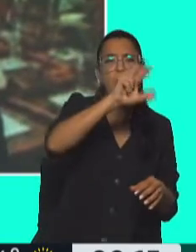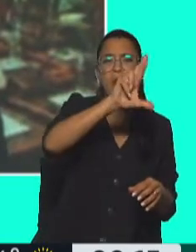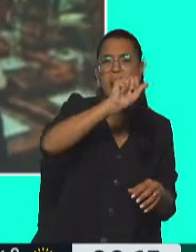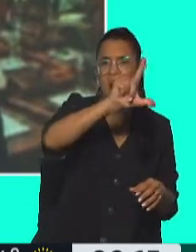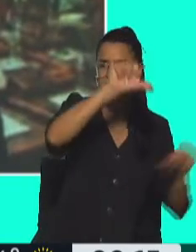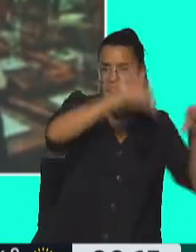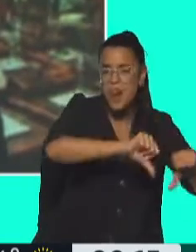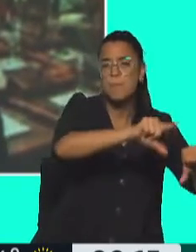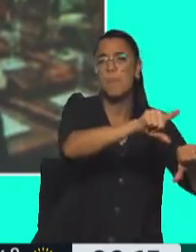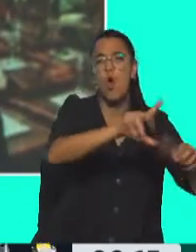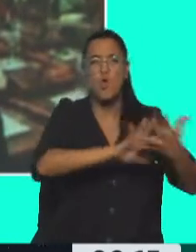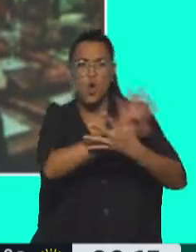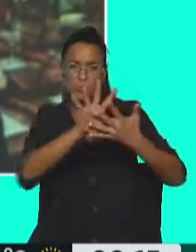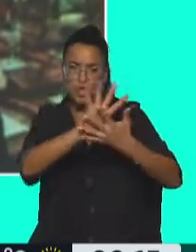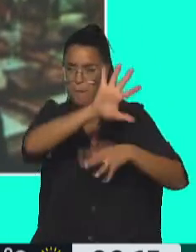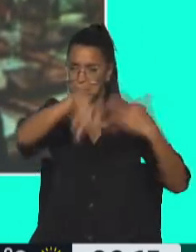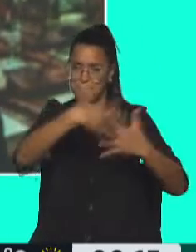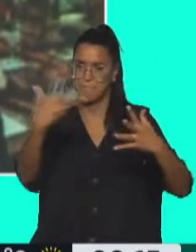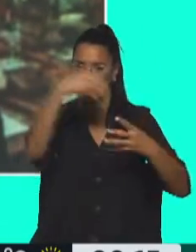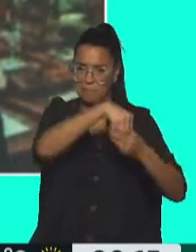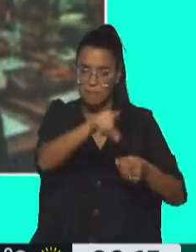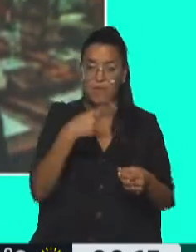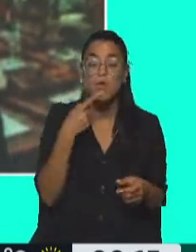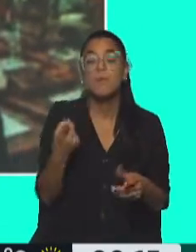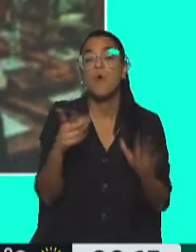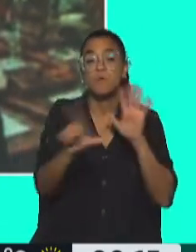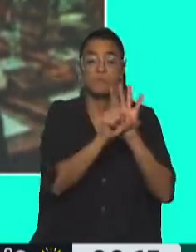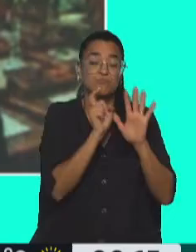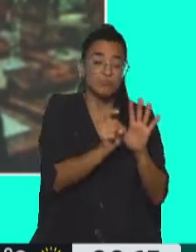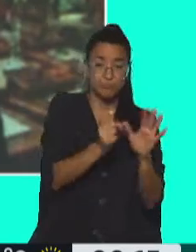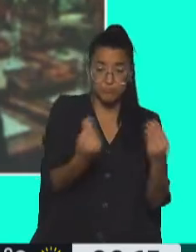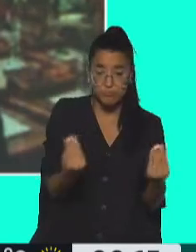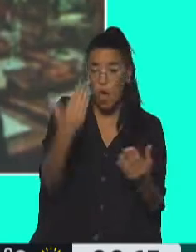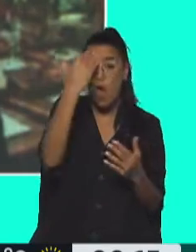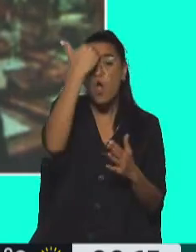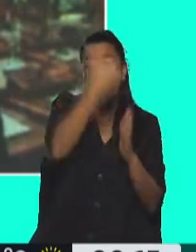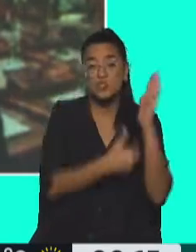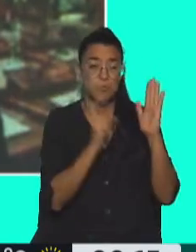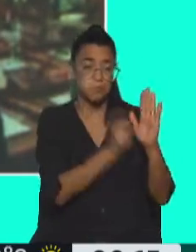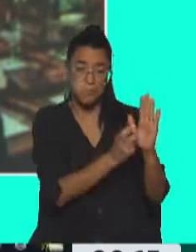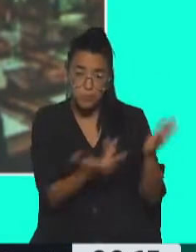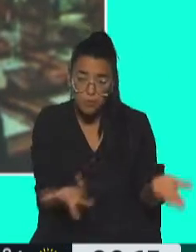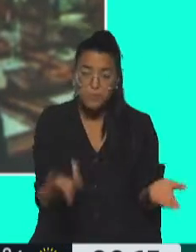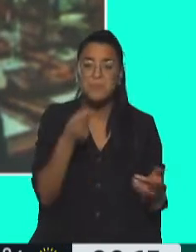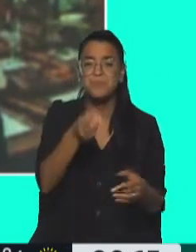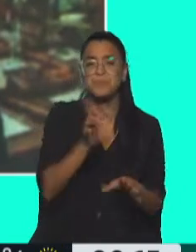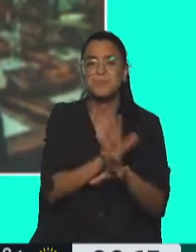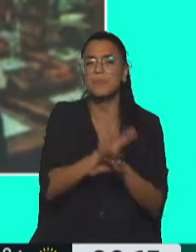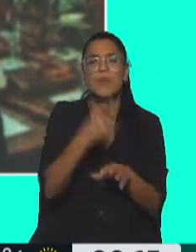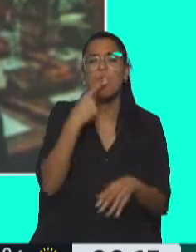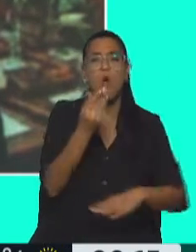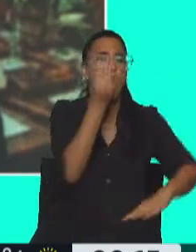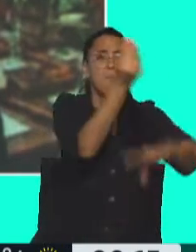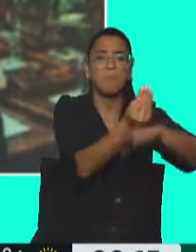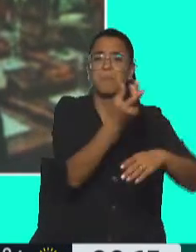figura de corrupción, es decir, podemos hablar de ilegalidad, de inconstitucionalidad de esta vacancia